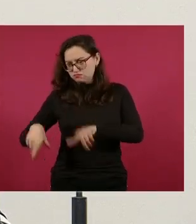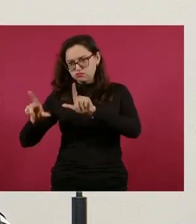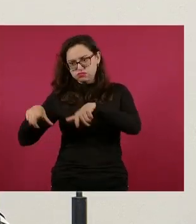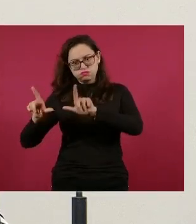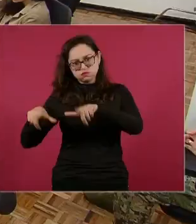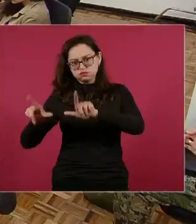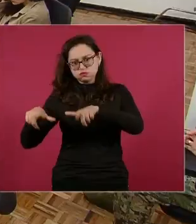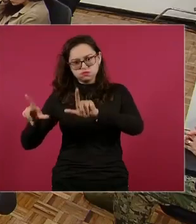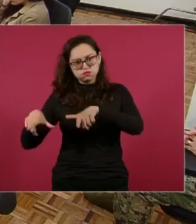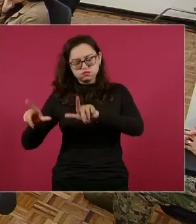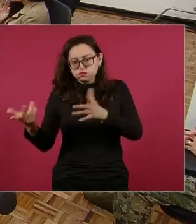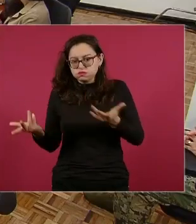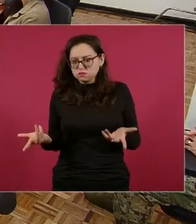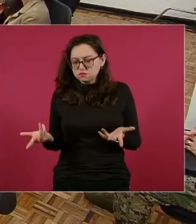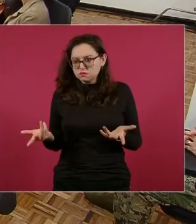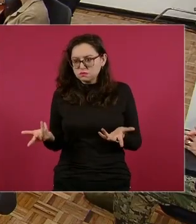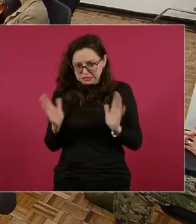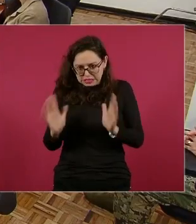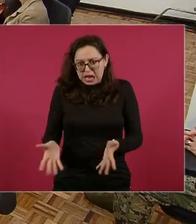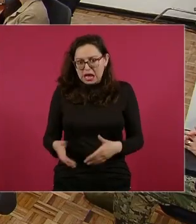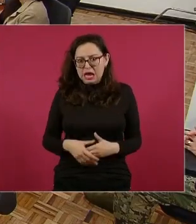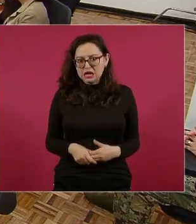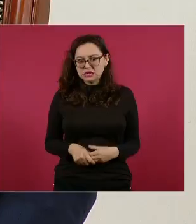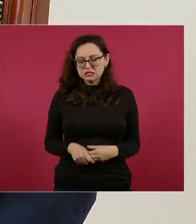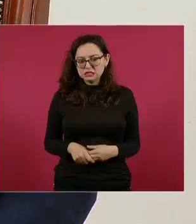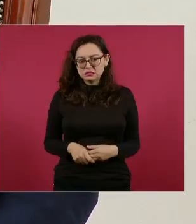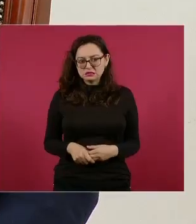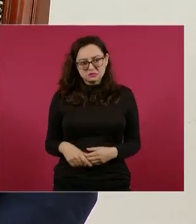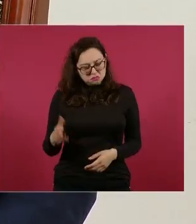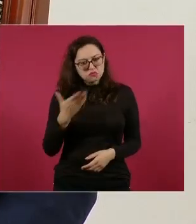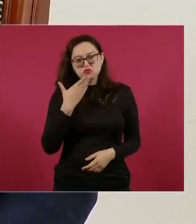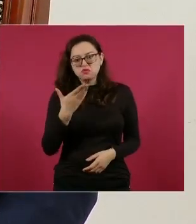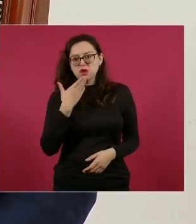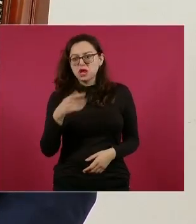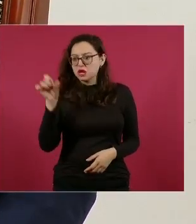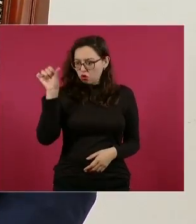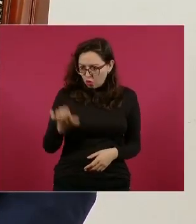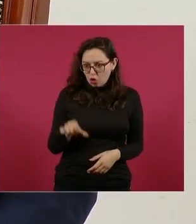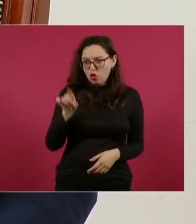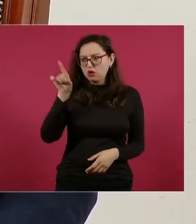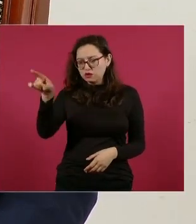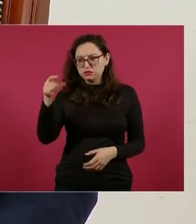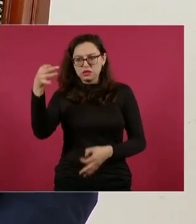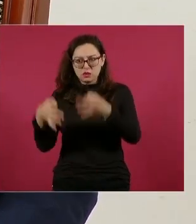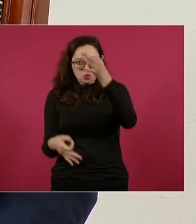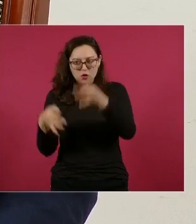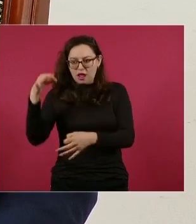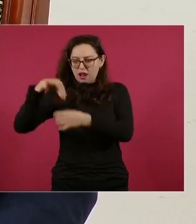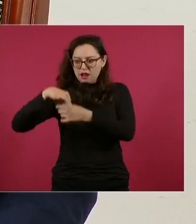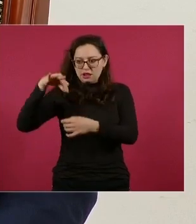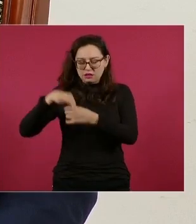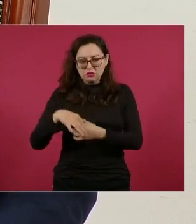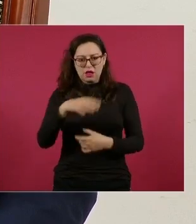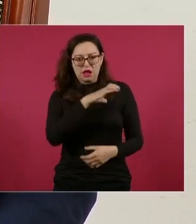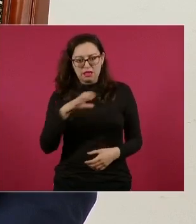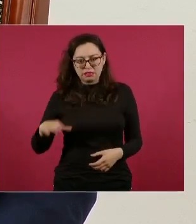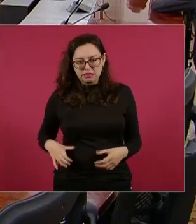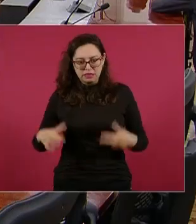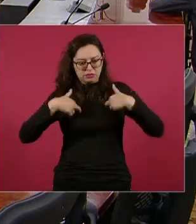van a reunir hoy los representantes de los partidos, porque eso es un avance.